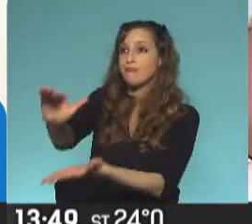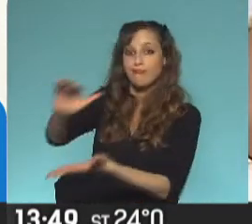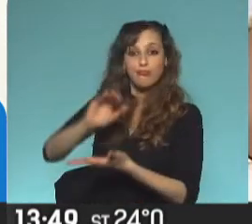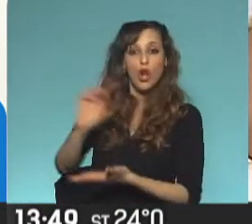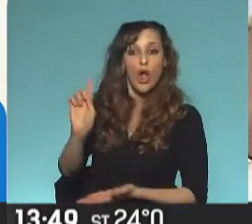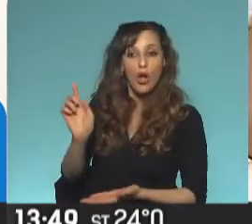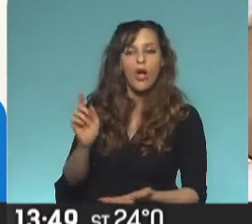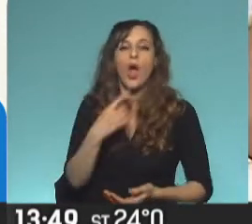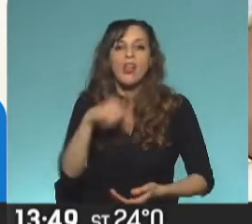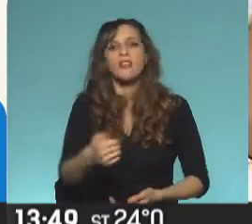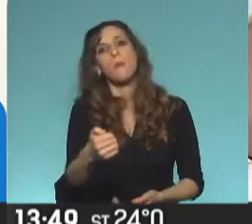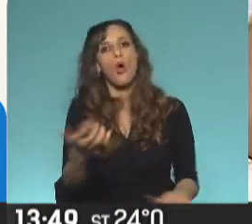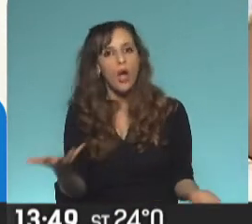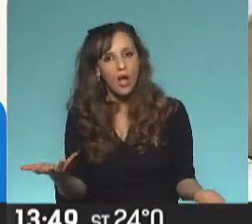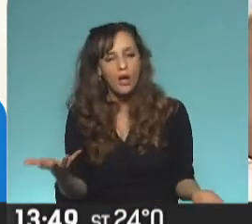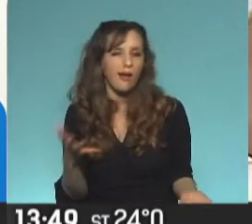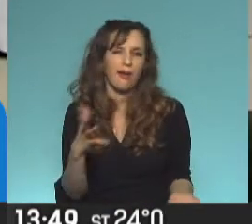ahora dicen que hay poca